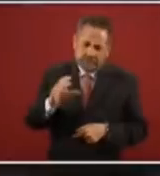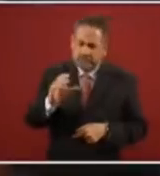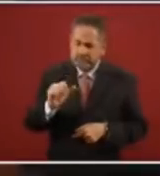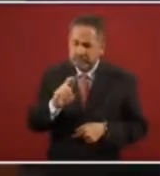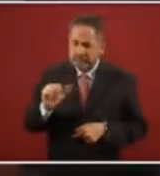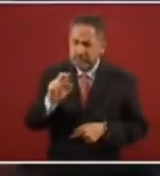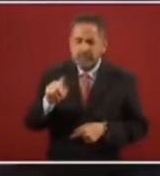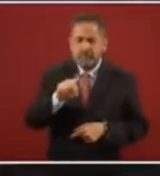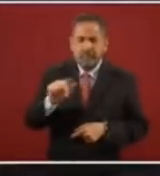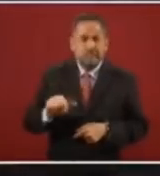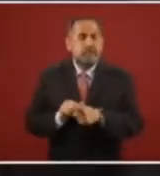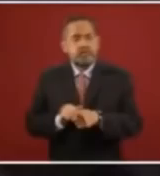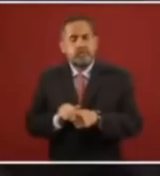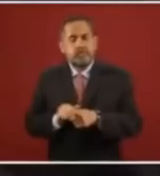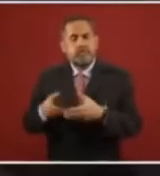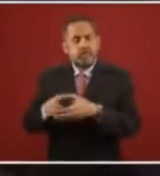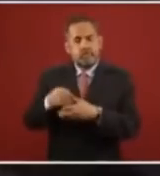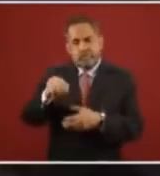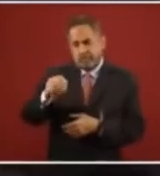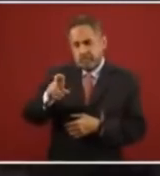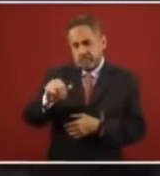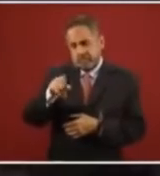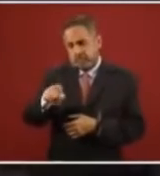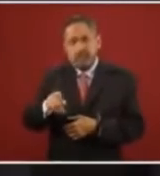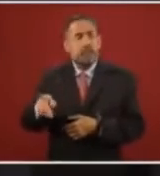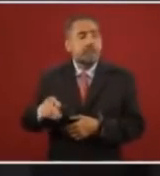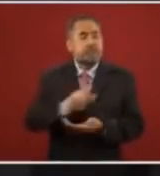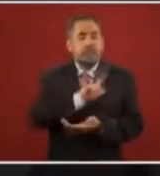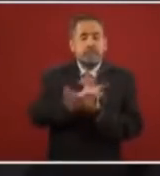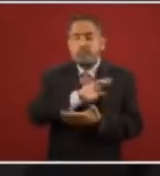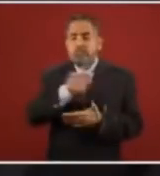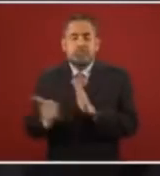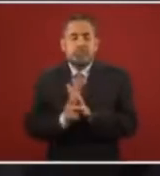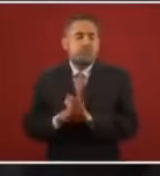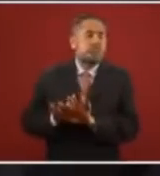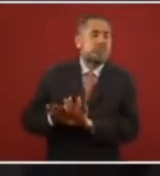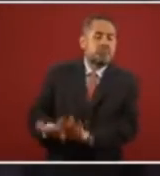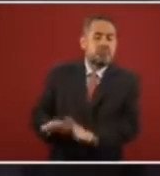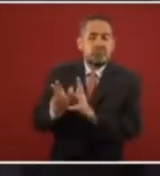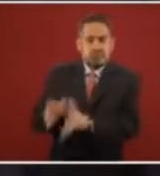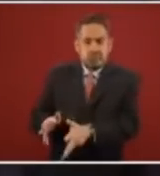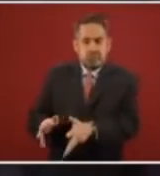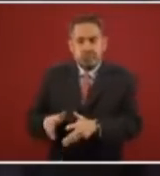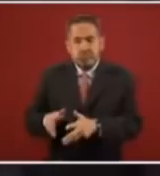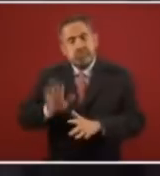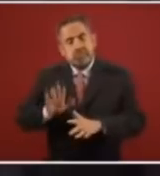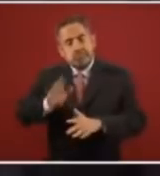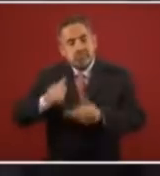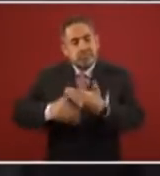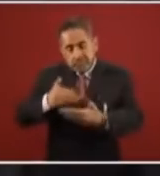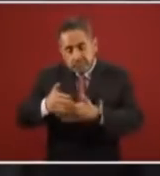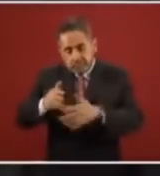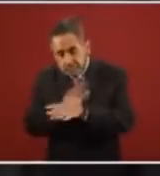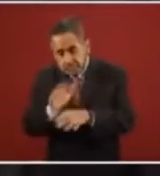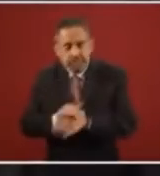Carranza, de Morena, que había sido congelada, que no se iba a mover, que parece que había que estudiar un poquito más. Ojalá y